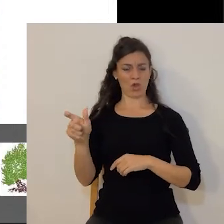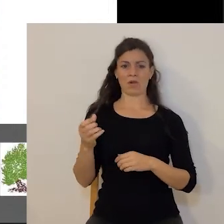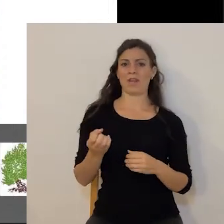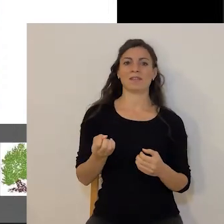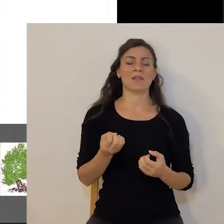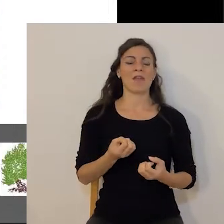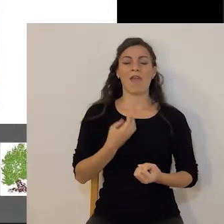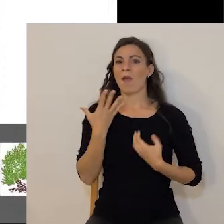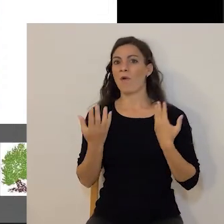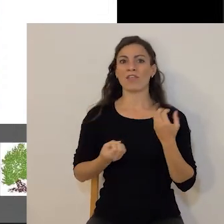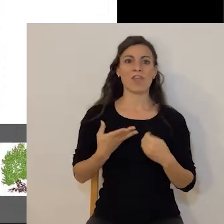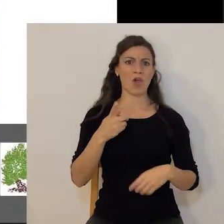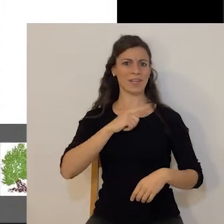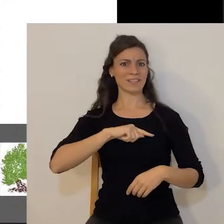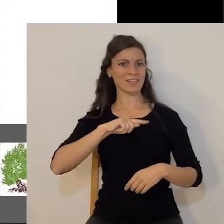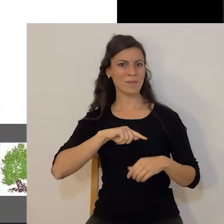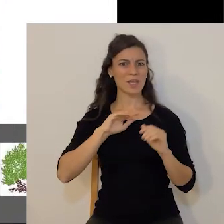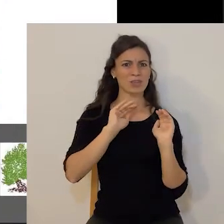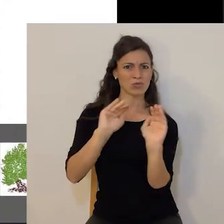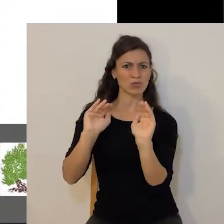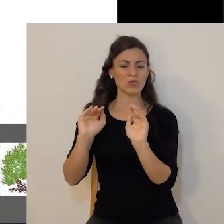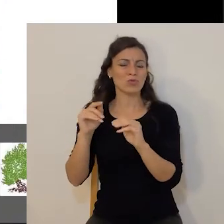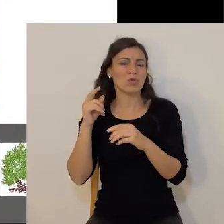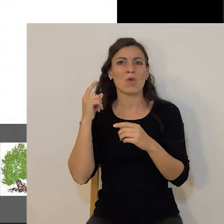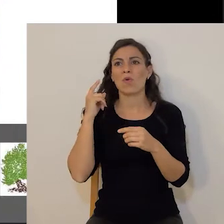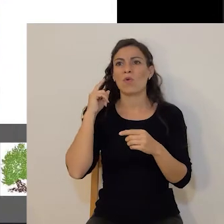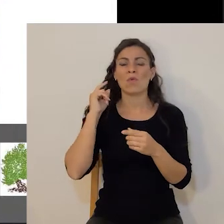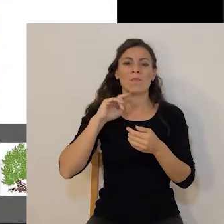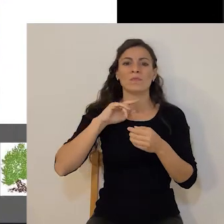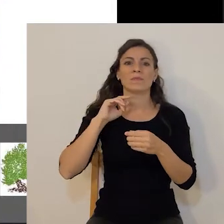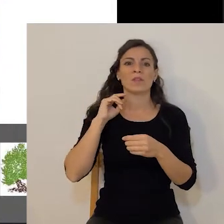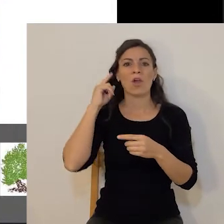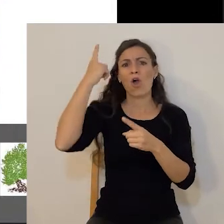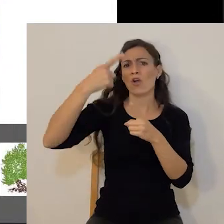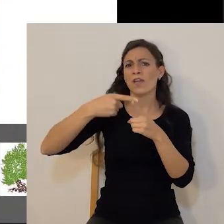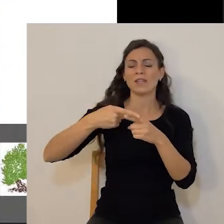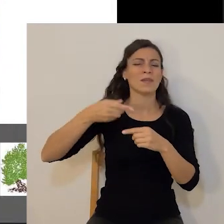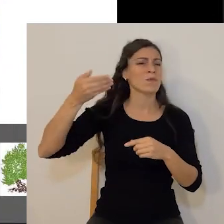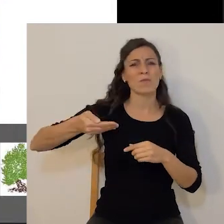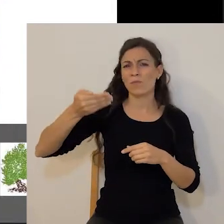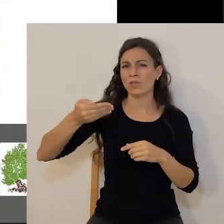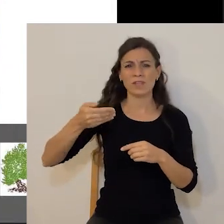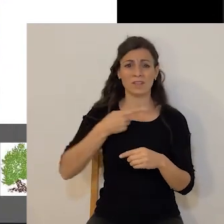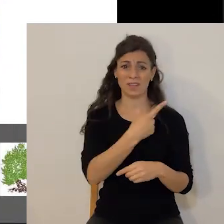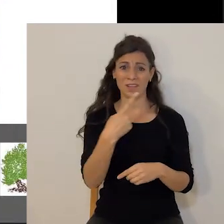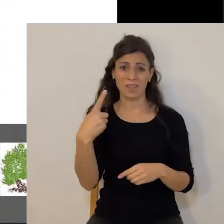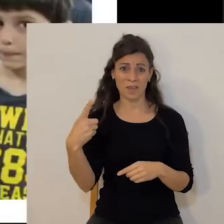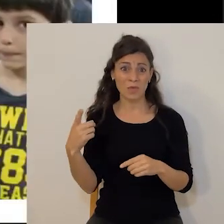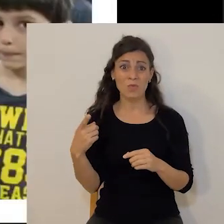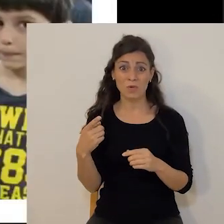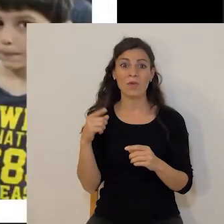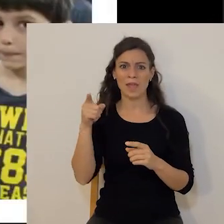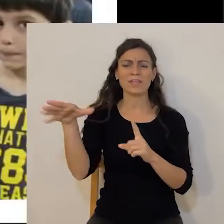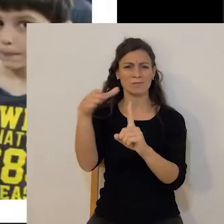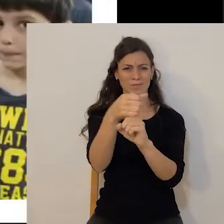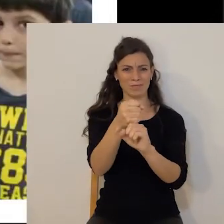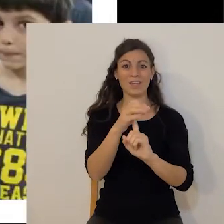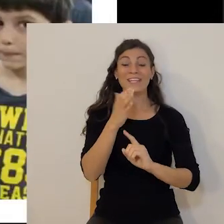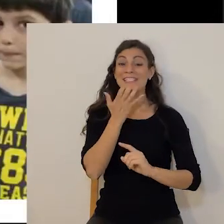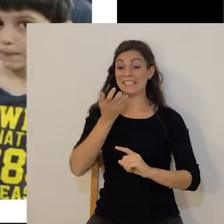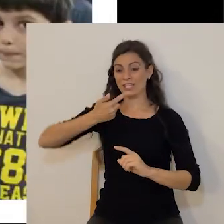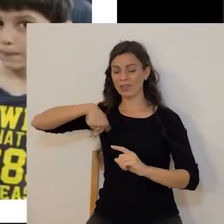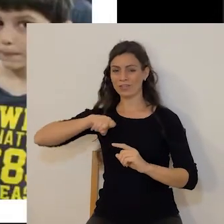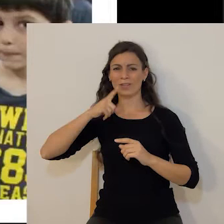sus sentimientos, con un proyecto vital que van a poder llevar a cabo, ¿no? Sobre todo si creemos en ellos y en